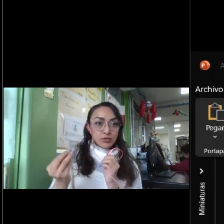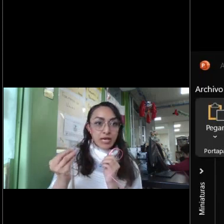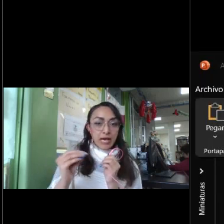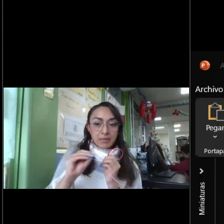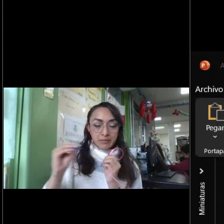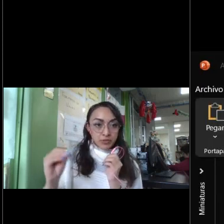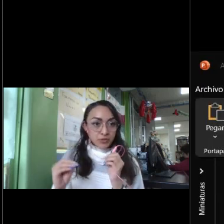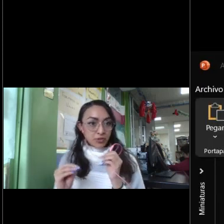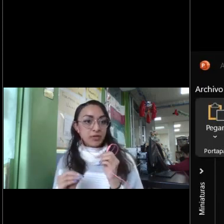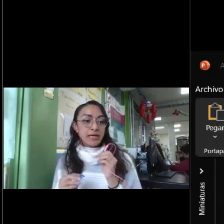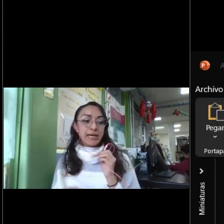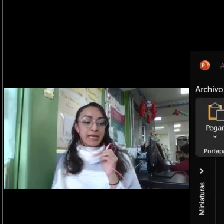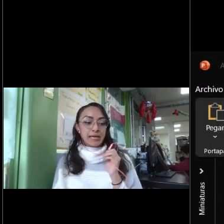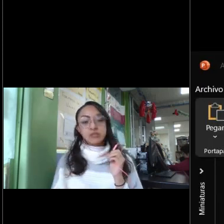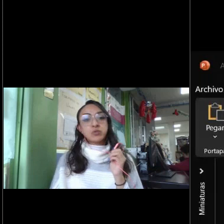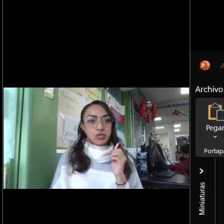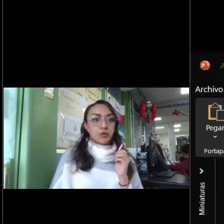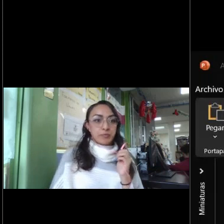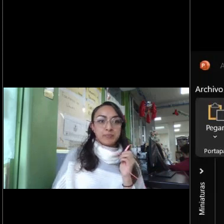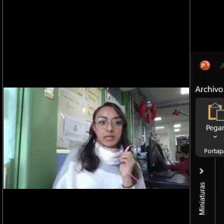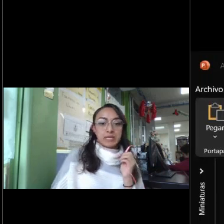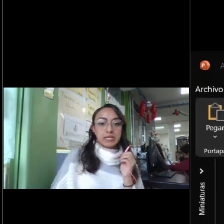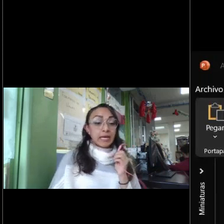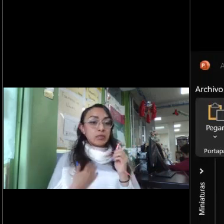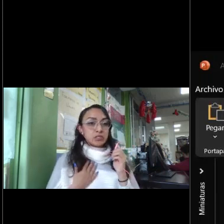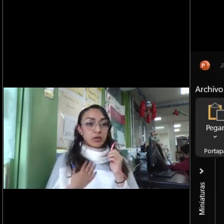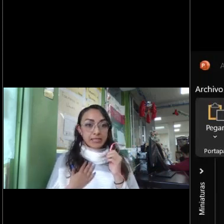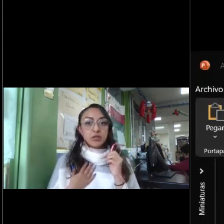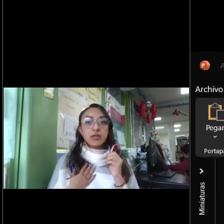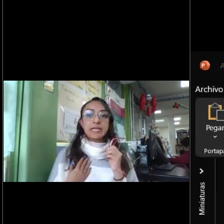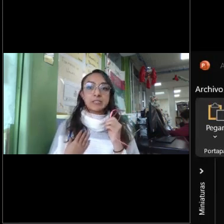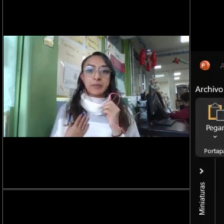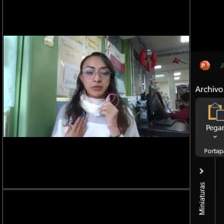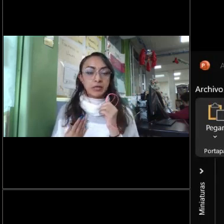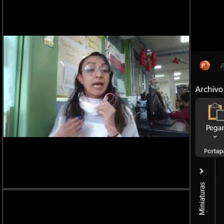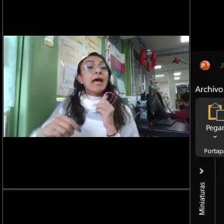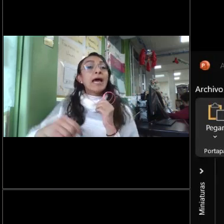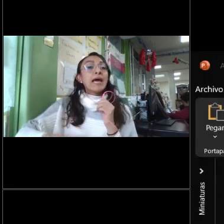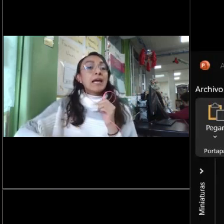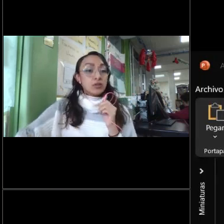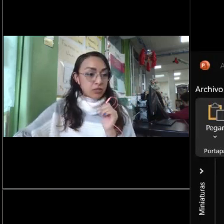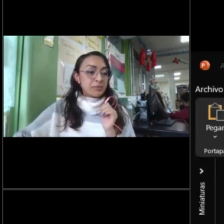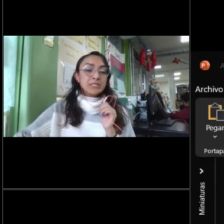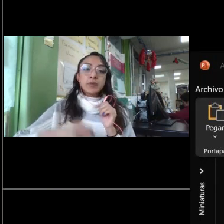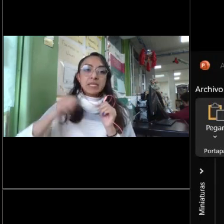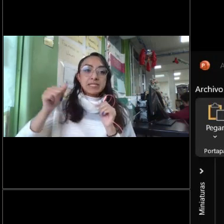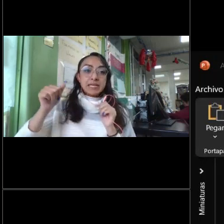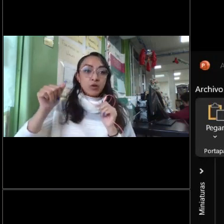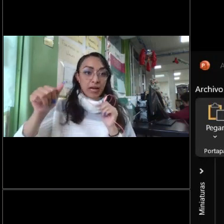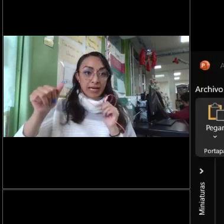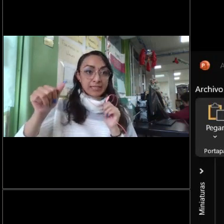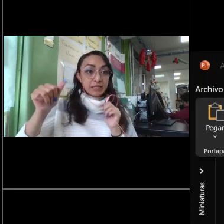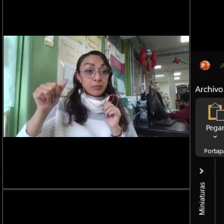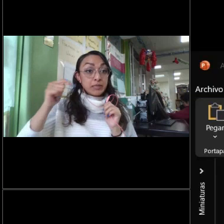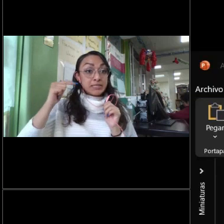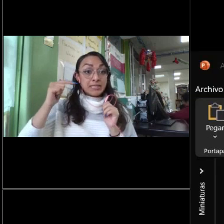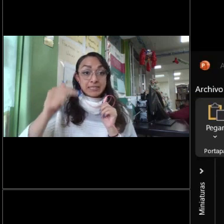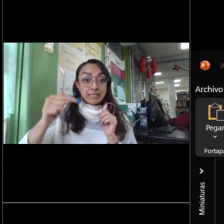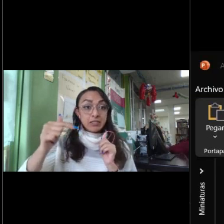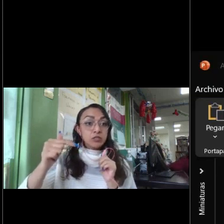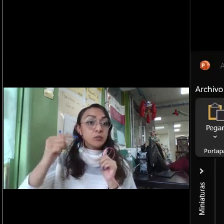que nosotros hablamos es un idioma. En nuestro caso, el español. Los idiomas pueden ser